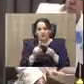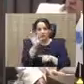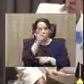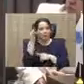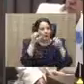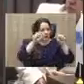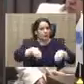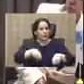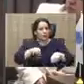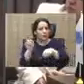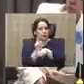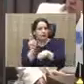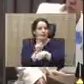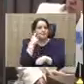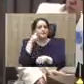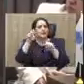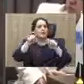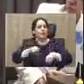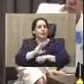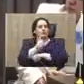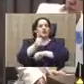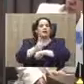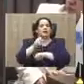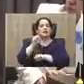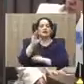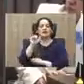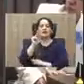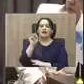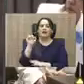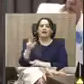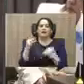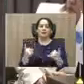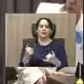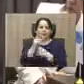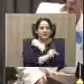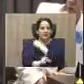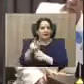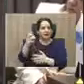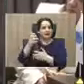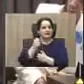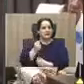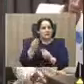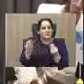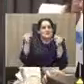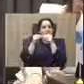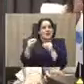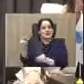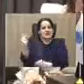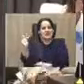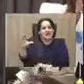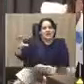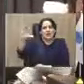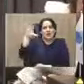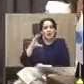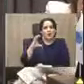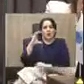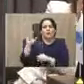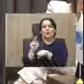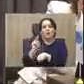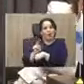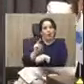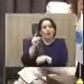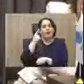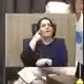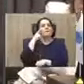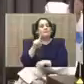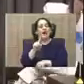poner los escáneres, hoy el país estuviera recibiendo muchísimo dinero que podría utilizarse para compensar ese faltante que se daría,